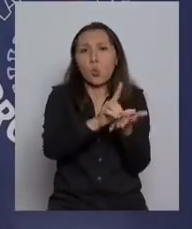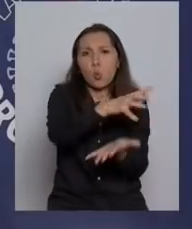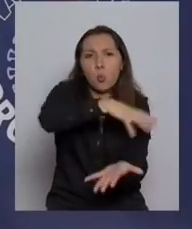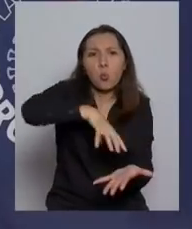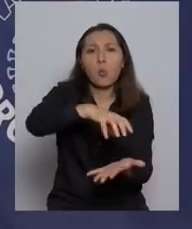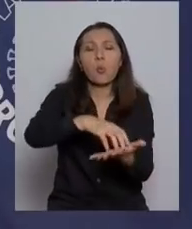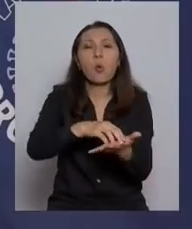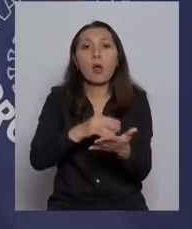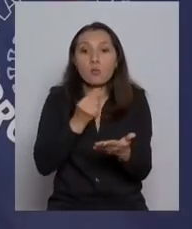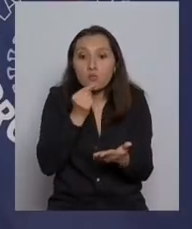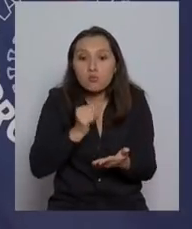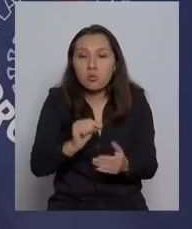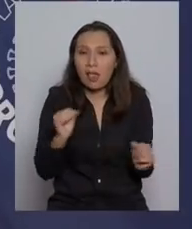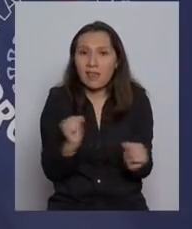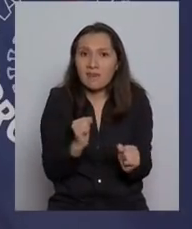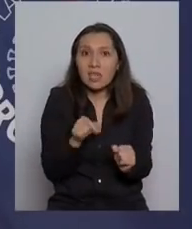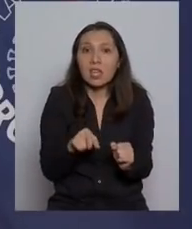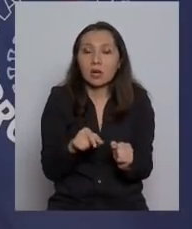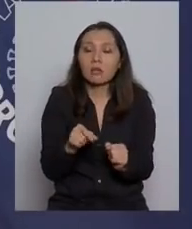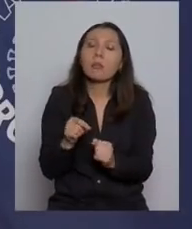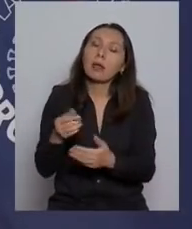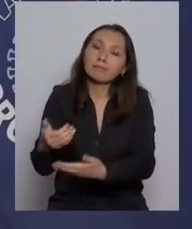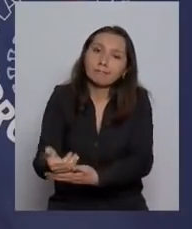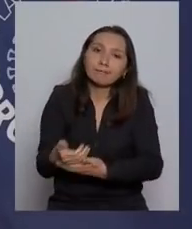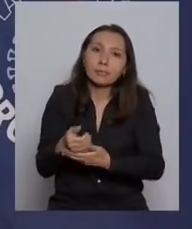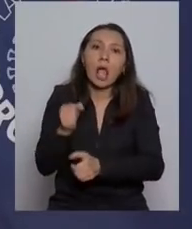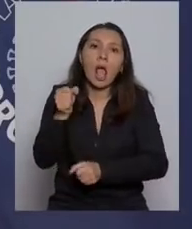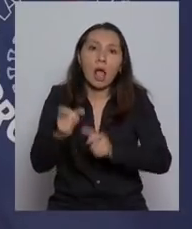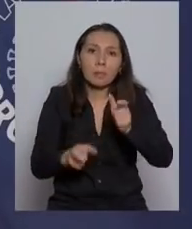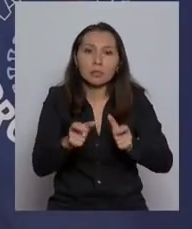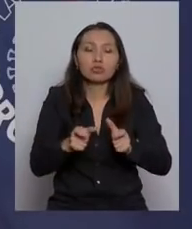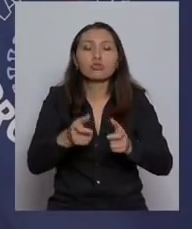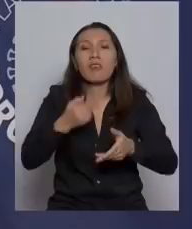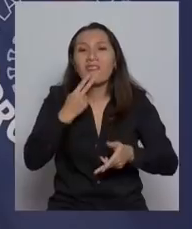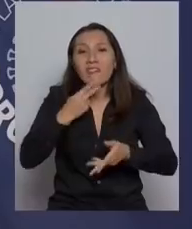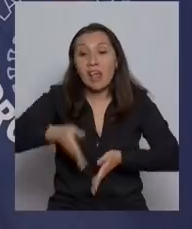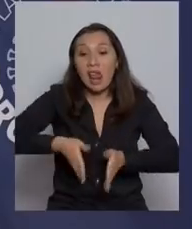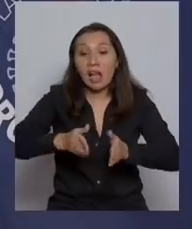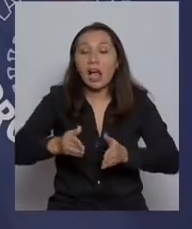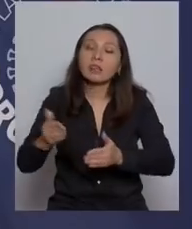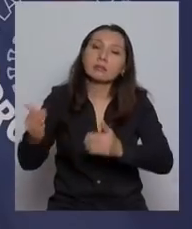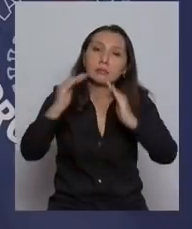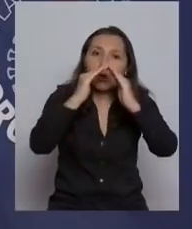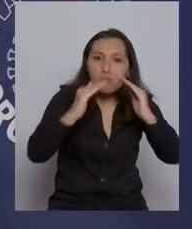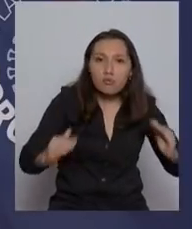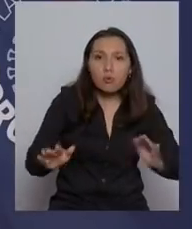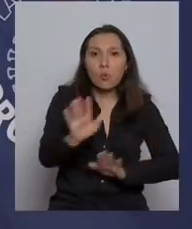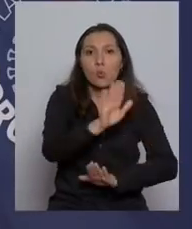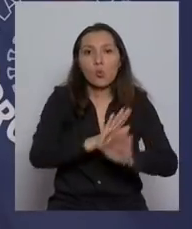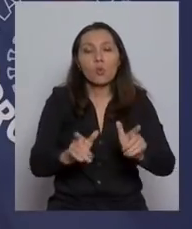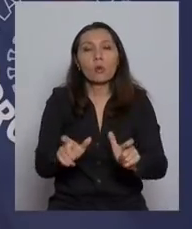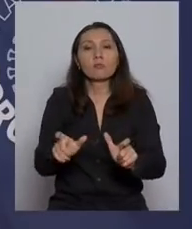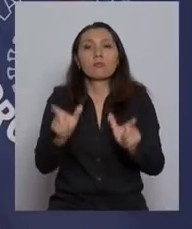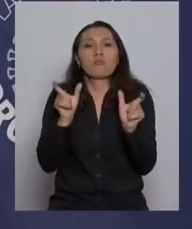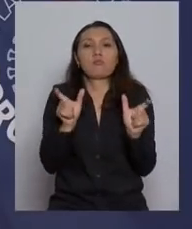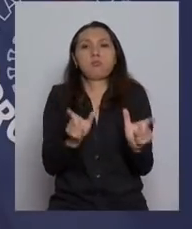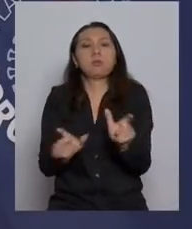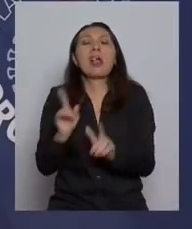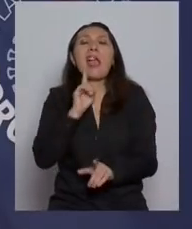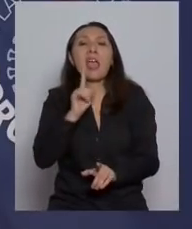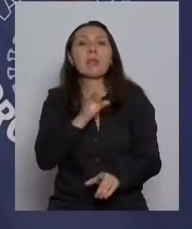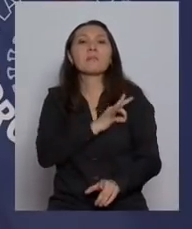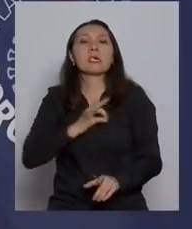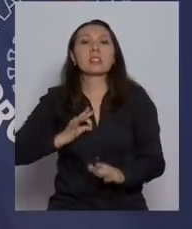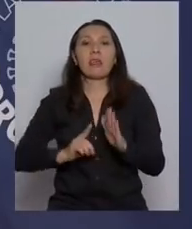todo en vistas al invierno, para acoger a personas en situación de calle bajo la tutela del Ministerio de